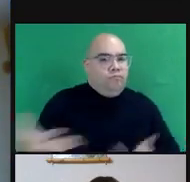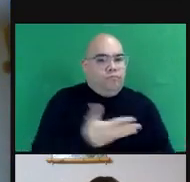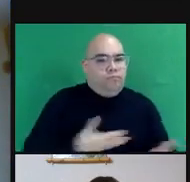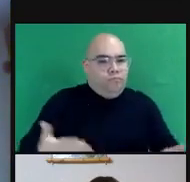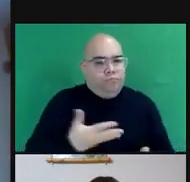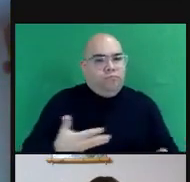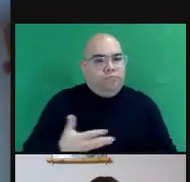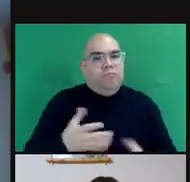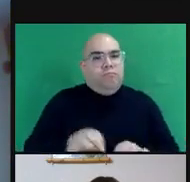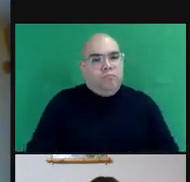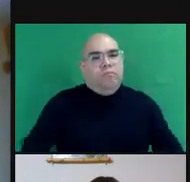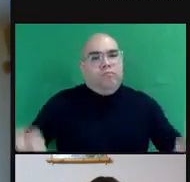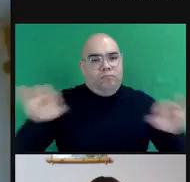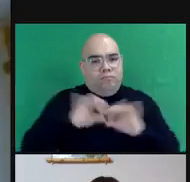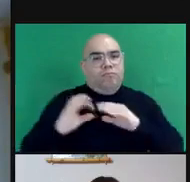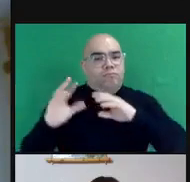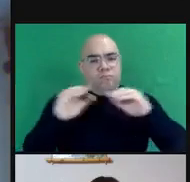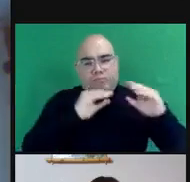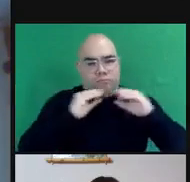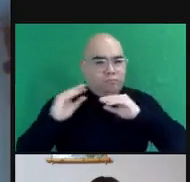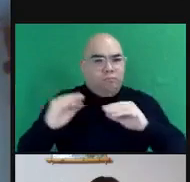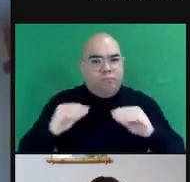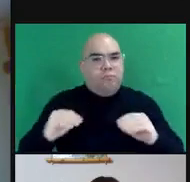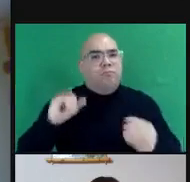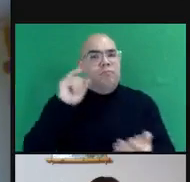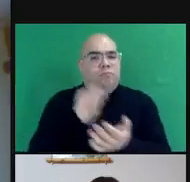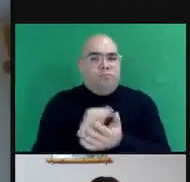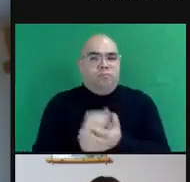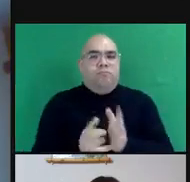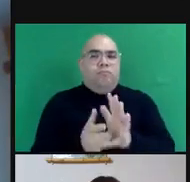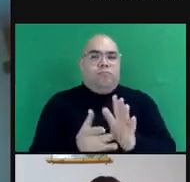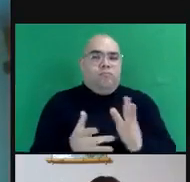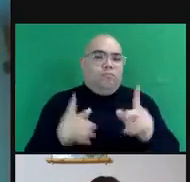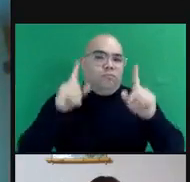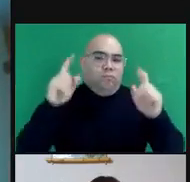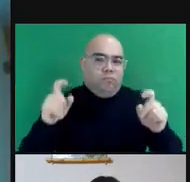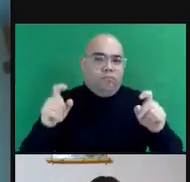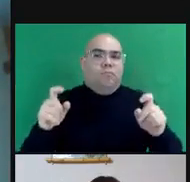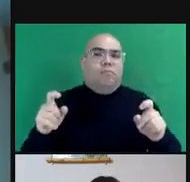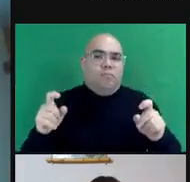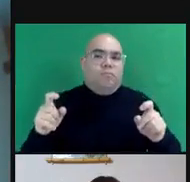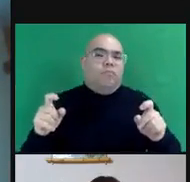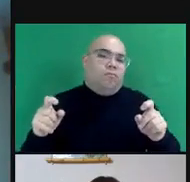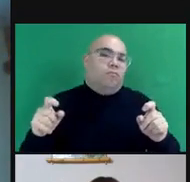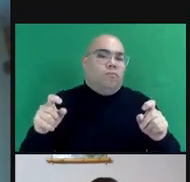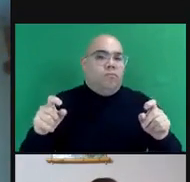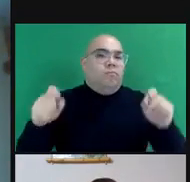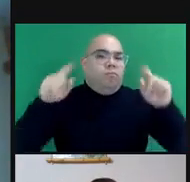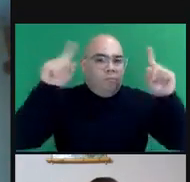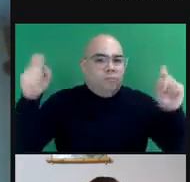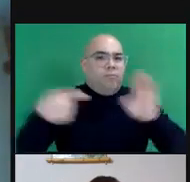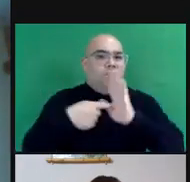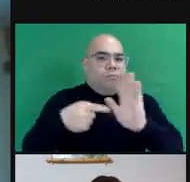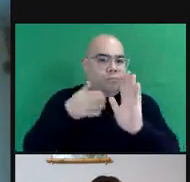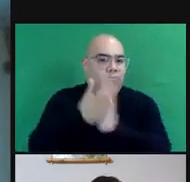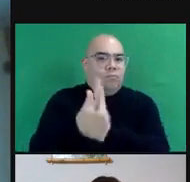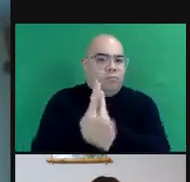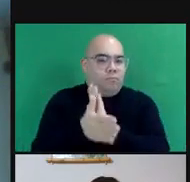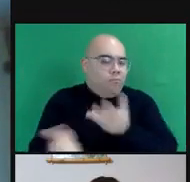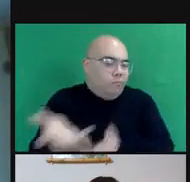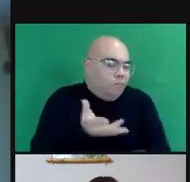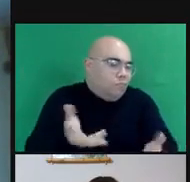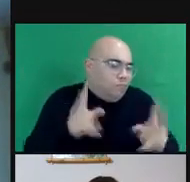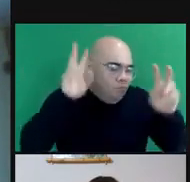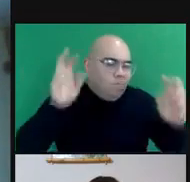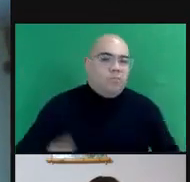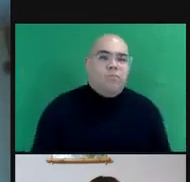Es importante conversar y creo que el graffiti nos pone pues ese reto, nos pone ese reto enfrente.